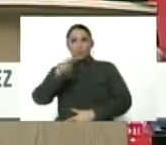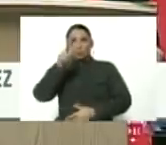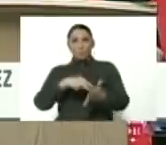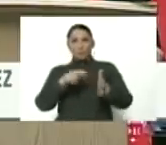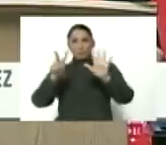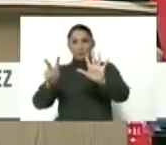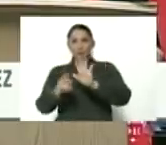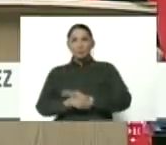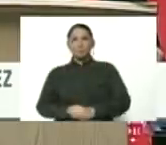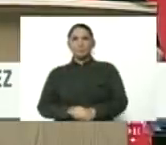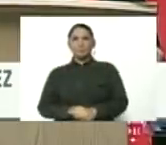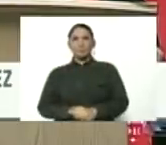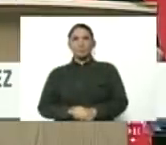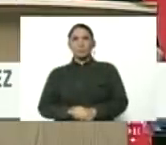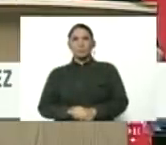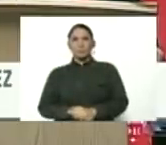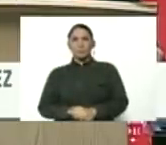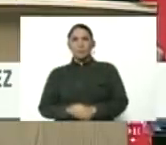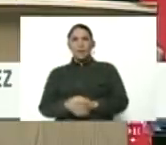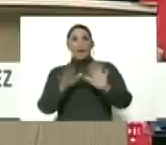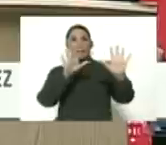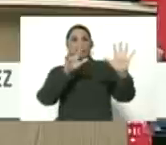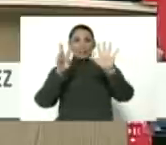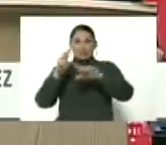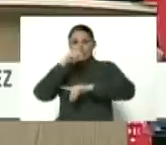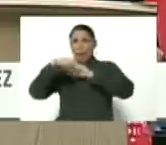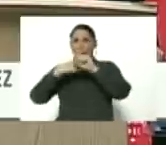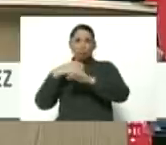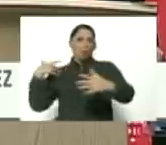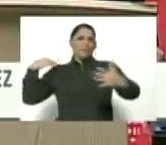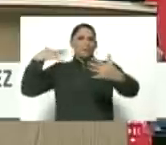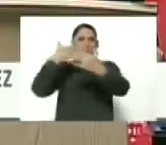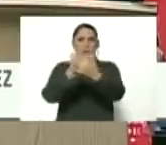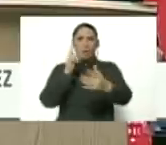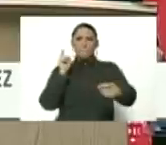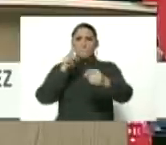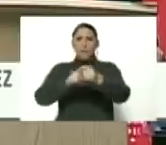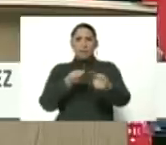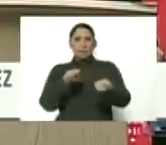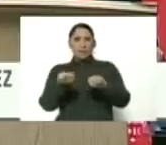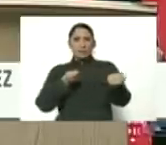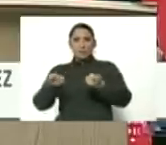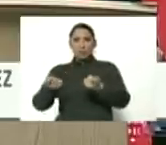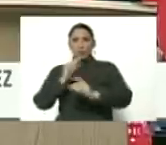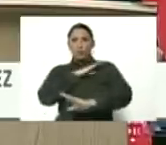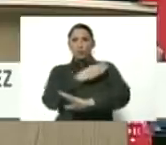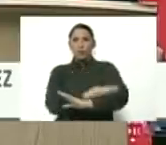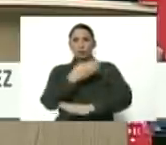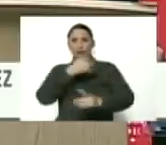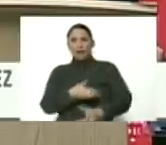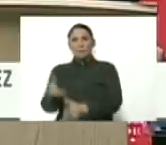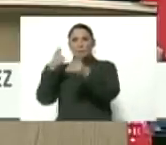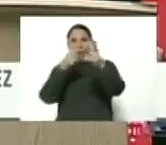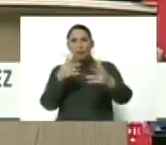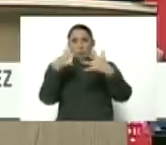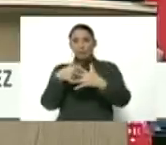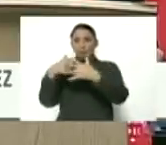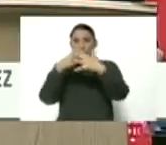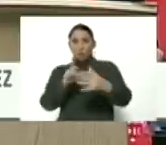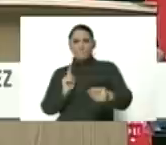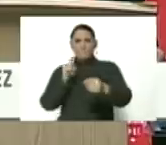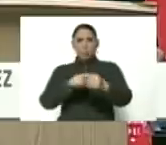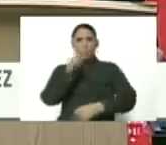2007... Fue durante 17 años miembro del servicio de las Fuerzas Armadas de los Estados Unidos, se alistó